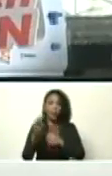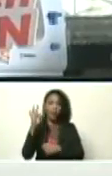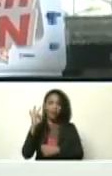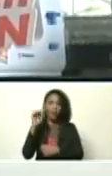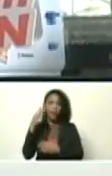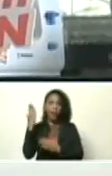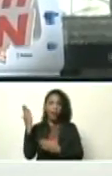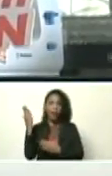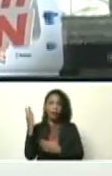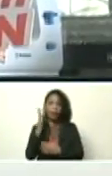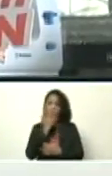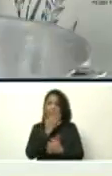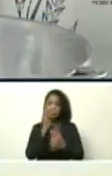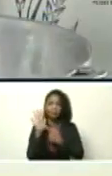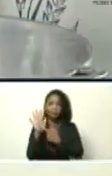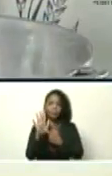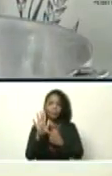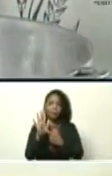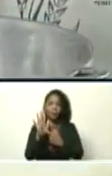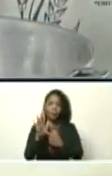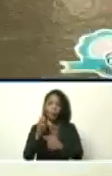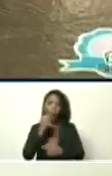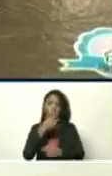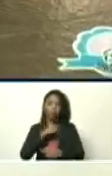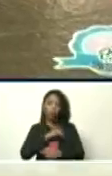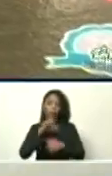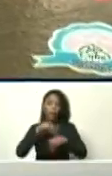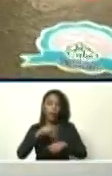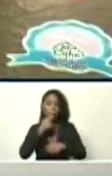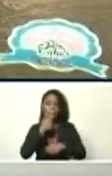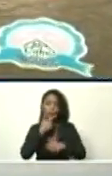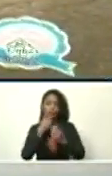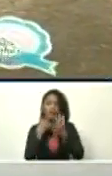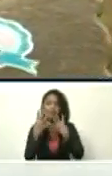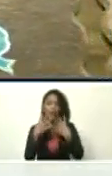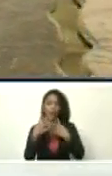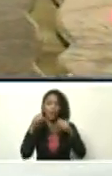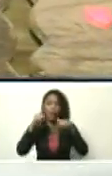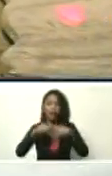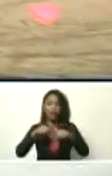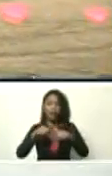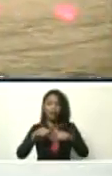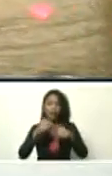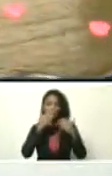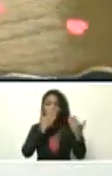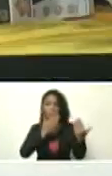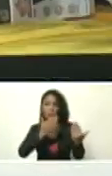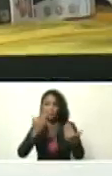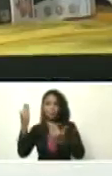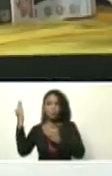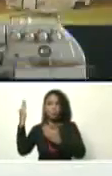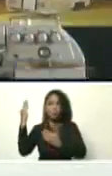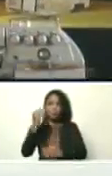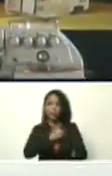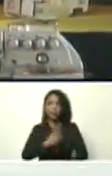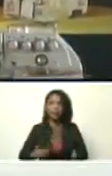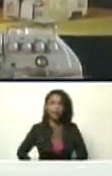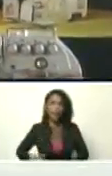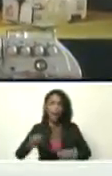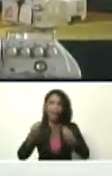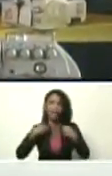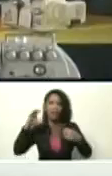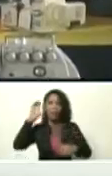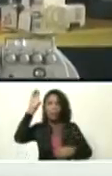es la vitrina, feria. Aquí estamos en esta hermosa feria desde el Obelisco. ¡Adelante, presidente! ¡Que viva la